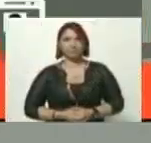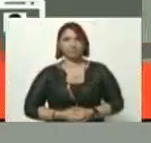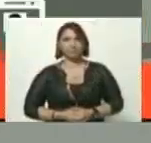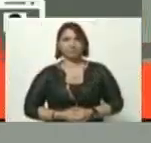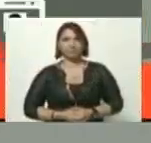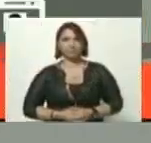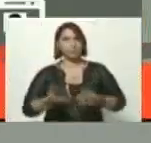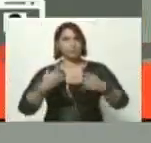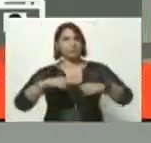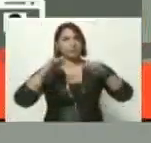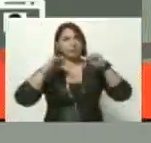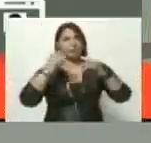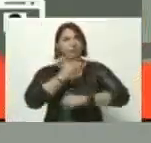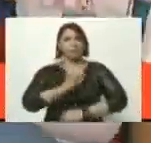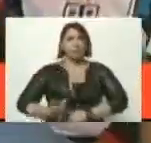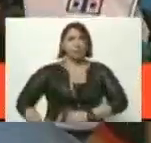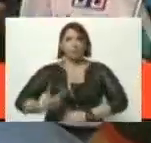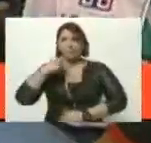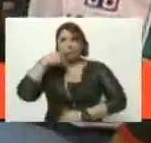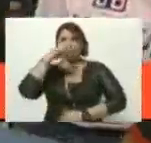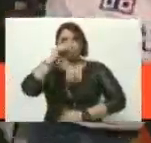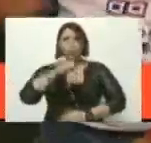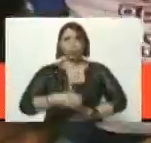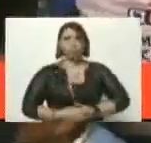¡Que viva el presidente Maduro!